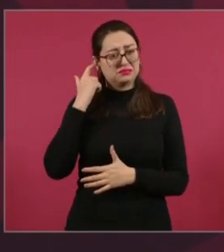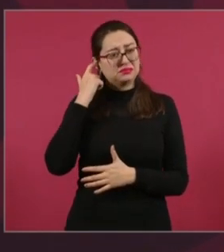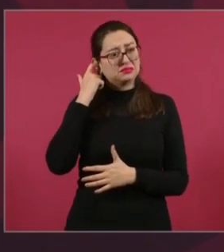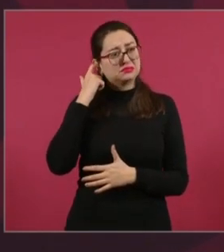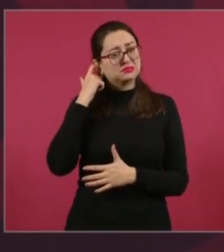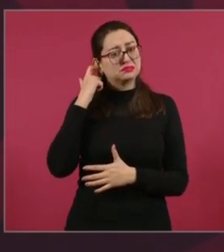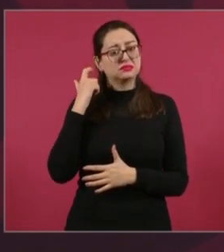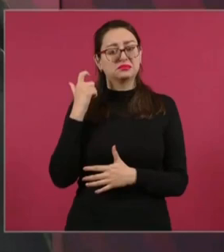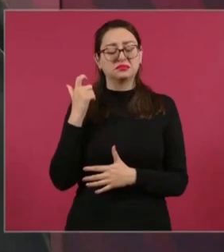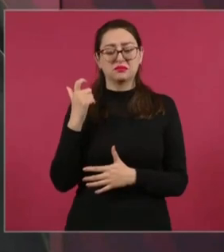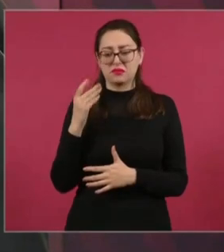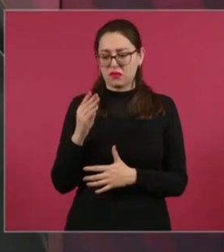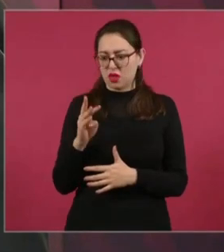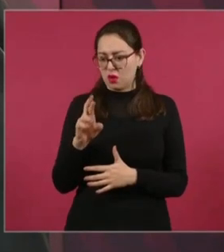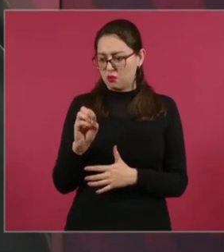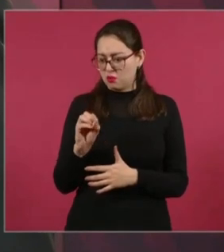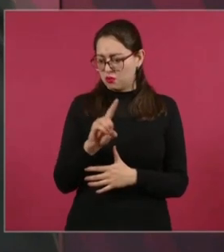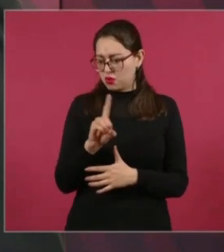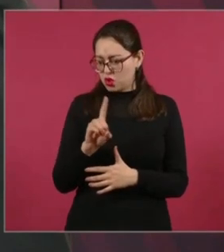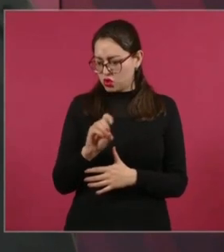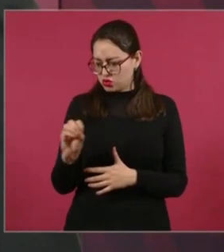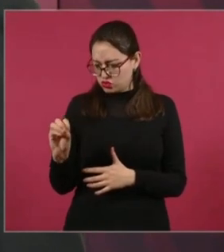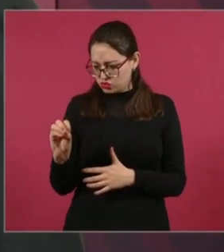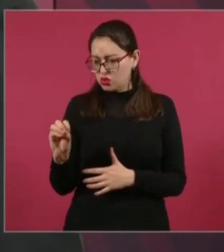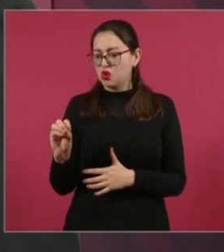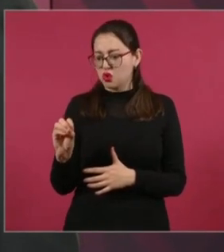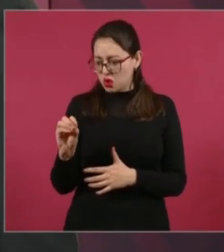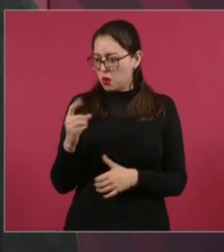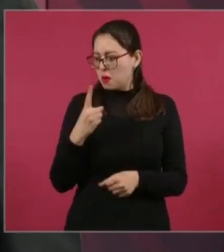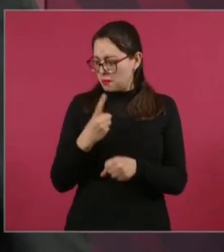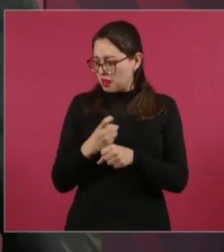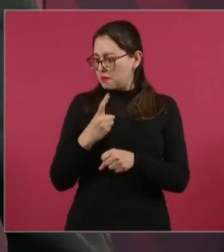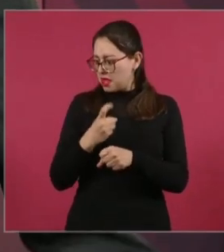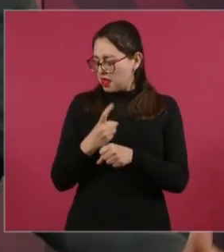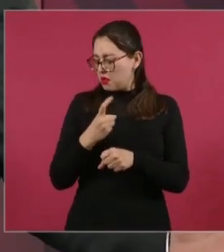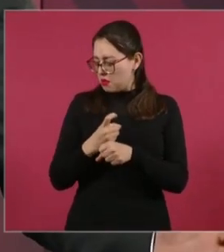Broso, sí, Broso,